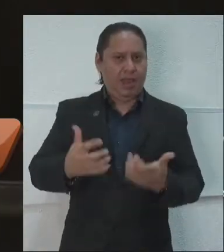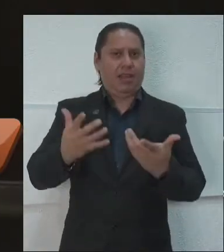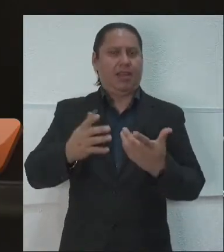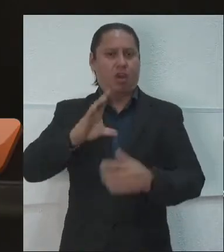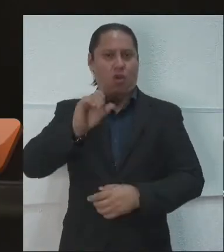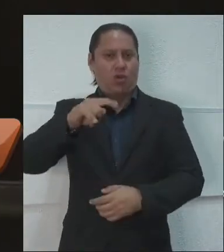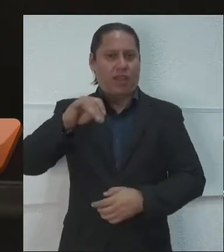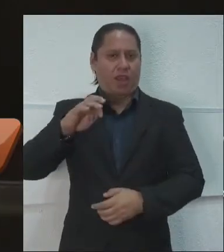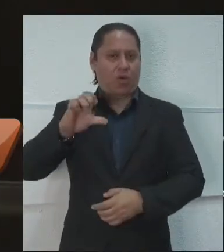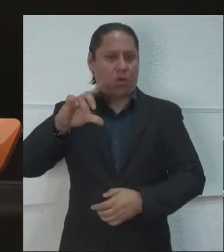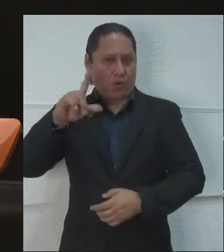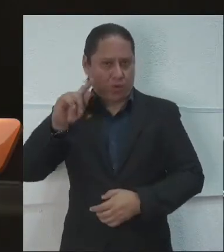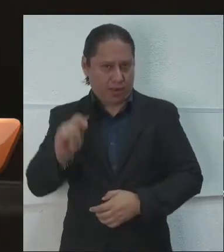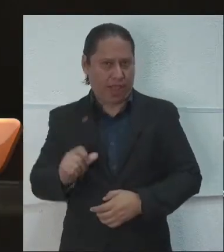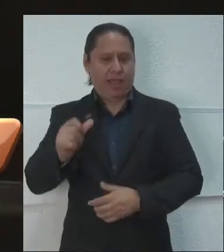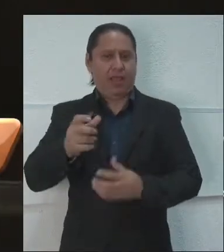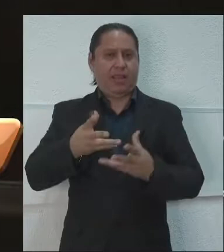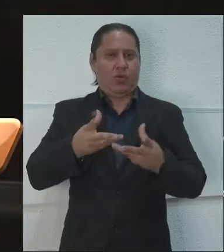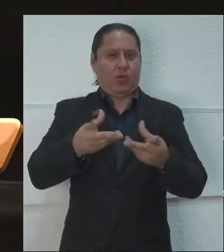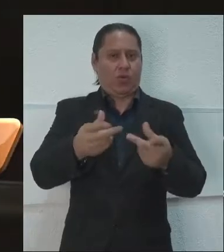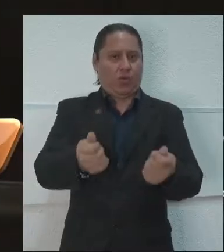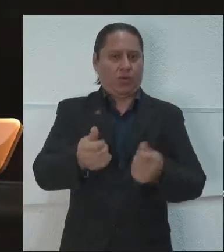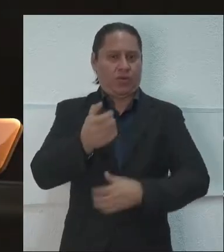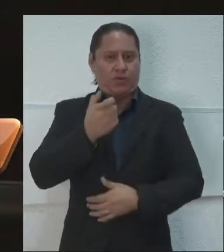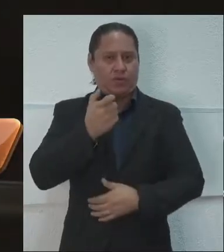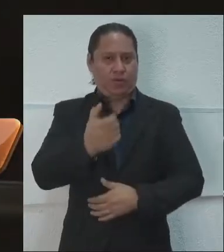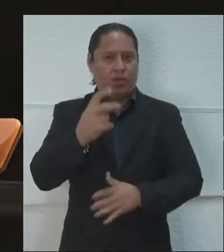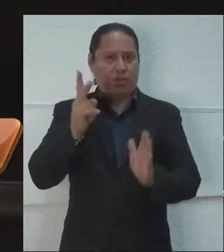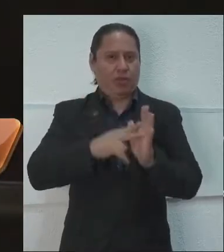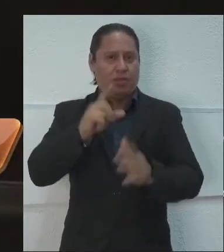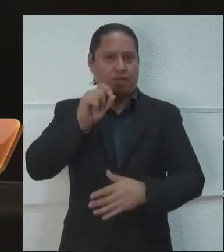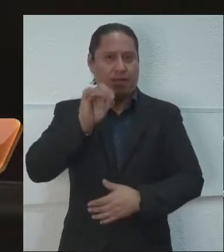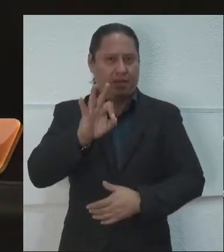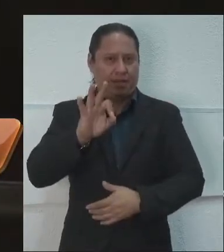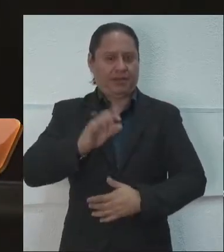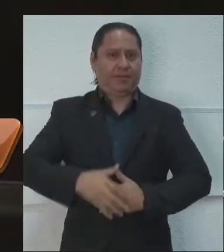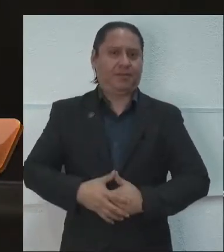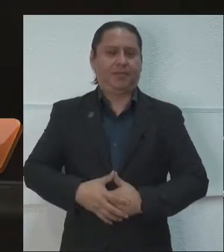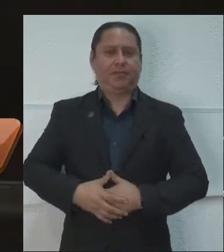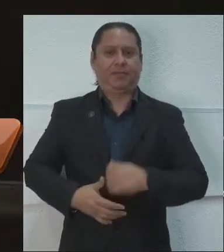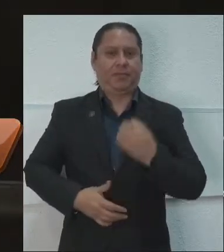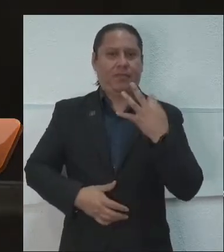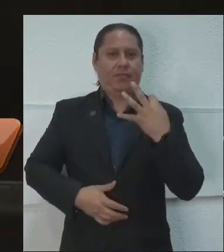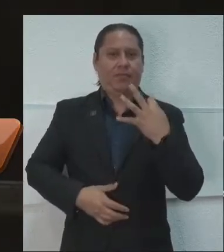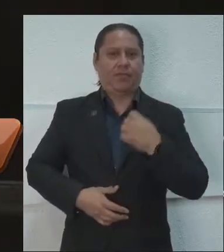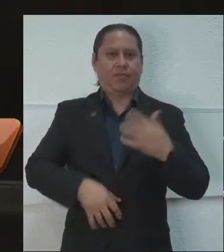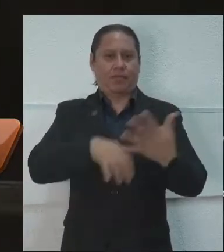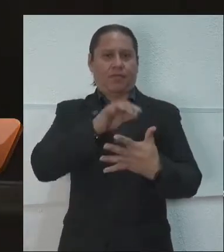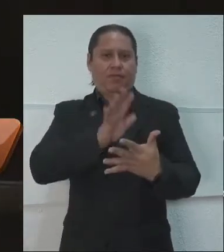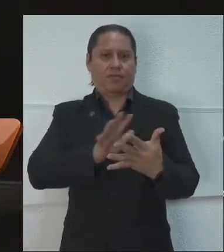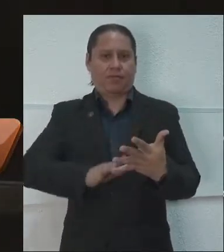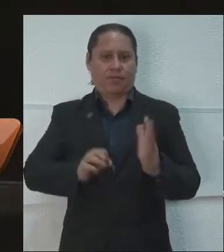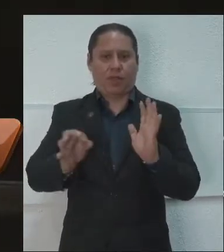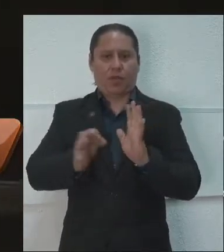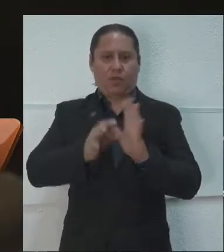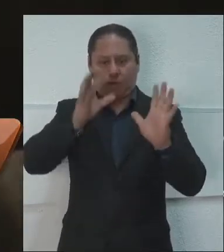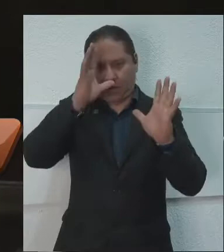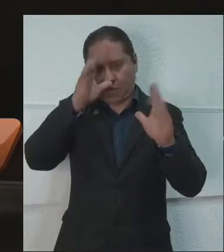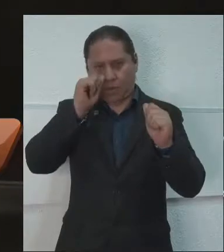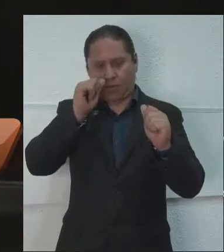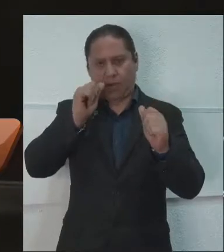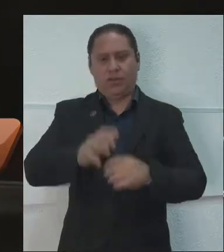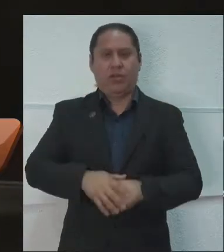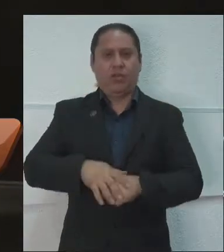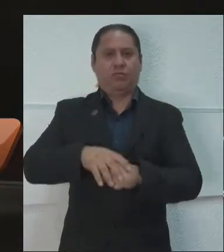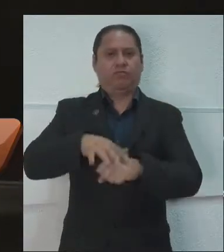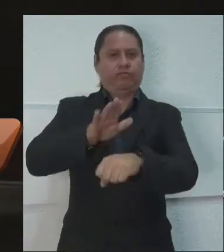CONECULTA, en el presupuesto de egresos del ejercicio fiscal 2023. Tercer punto. Lectura del punto de acuerdo por el que se